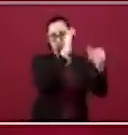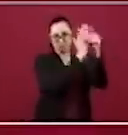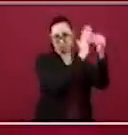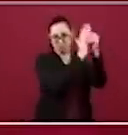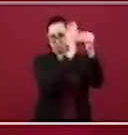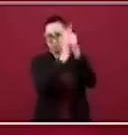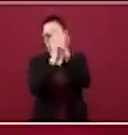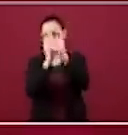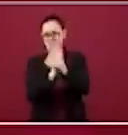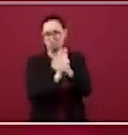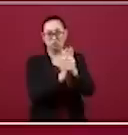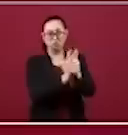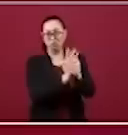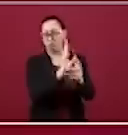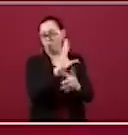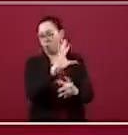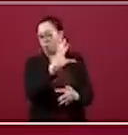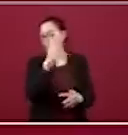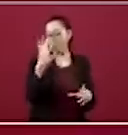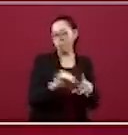toda una parte reservada,